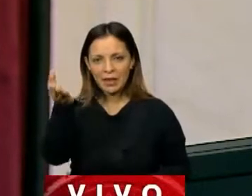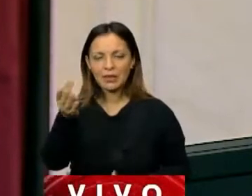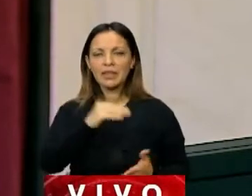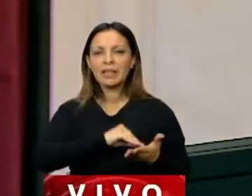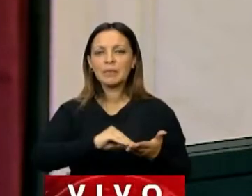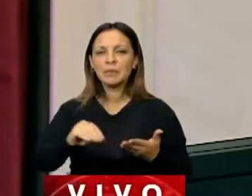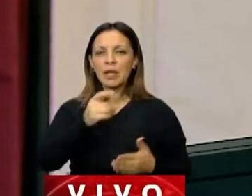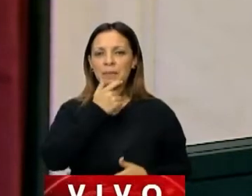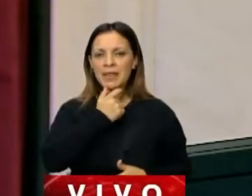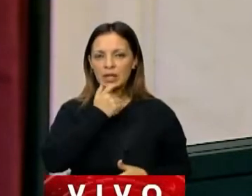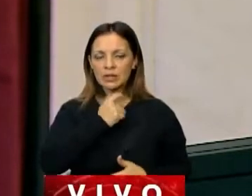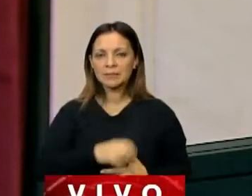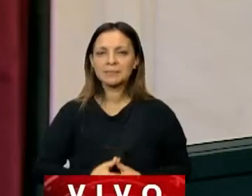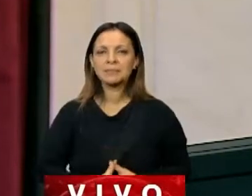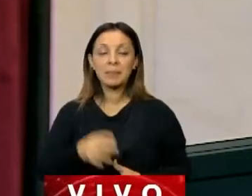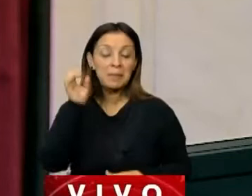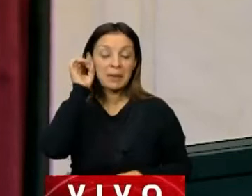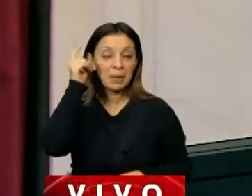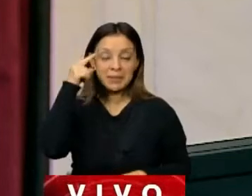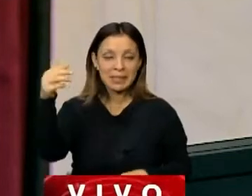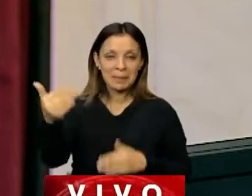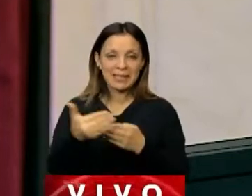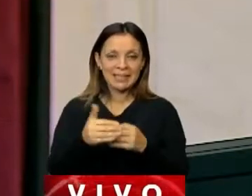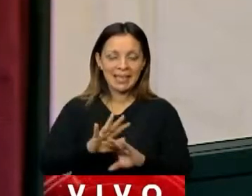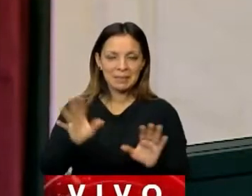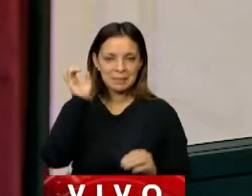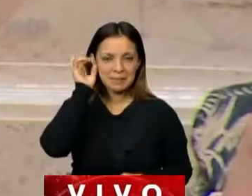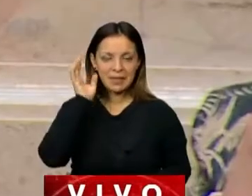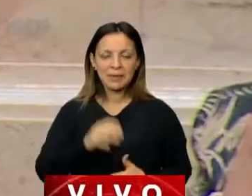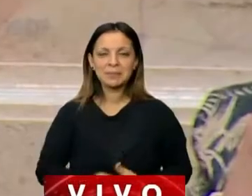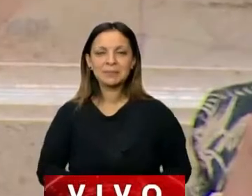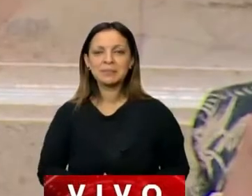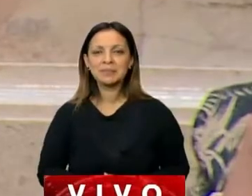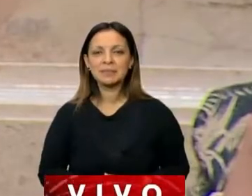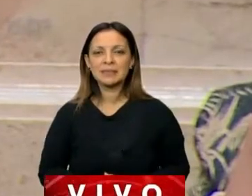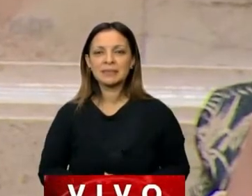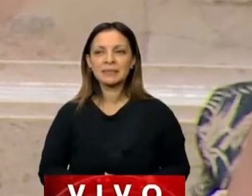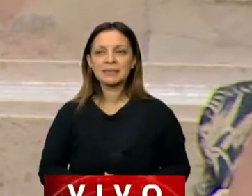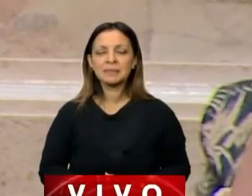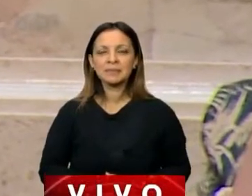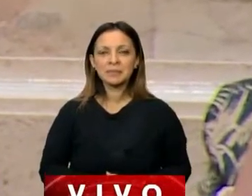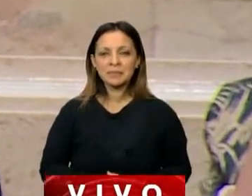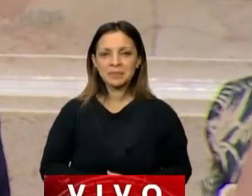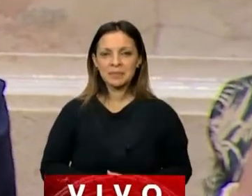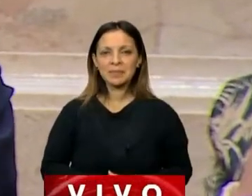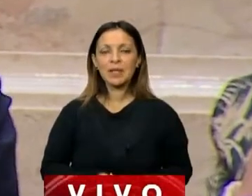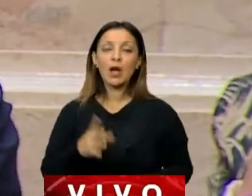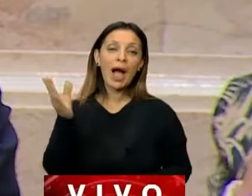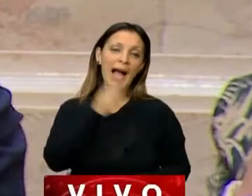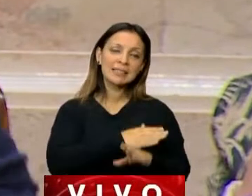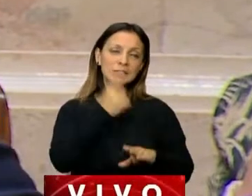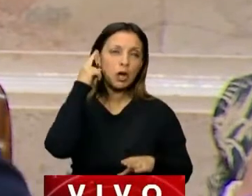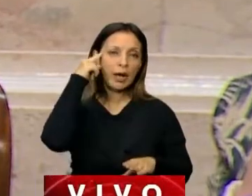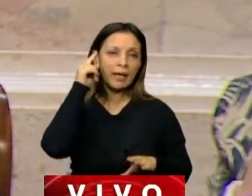Mendoza. Perdón, creí que se sentaba más por aquí. Tiene la palabra. Gracias, presidente. Iba en un principio a insertar, pero